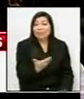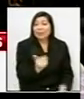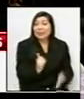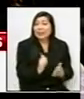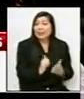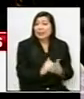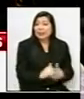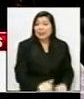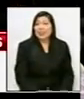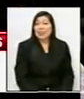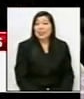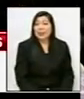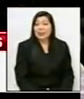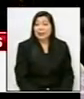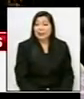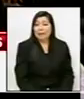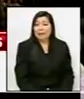que